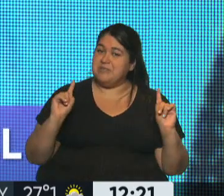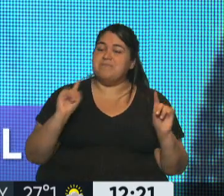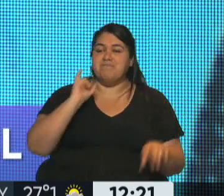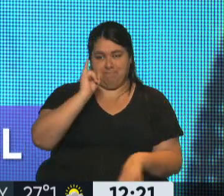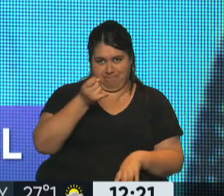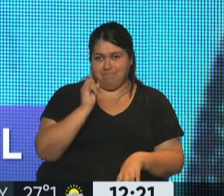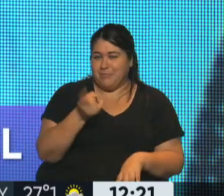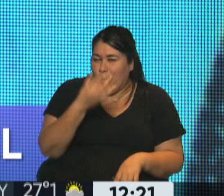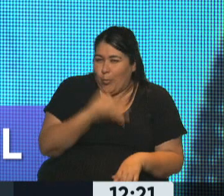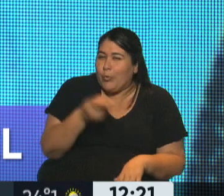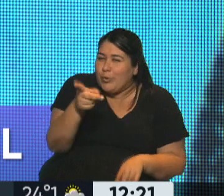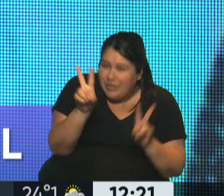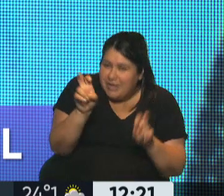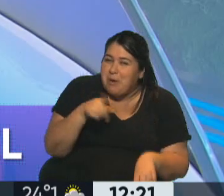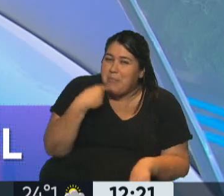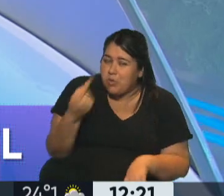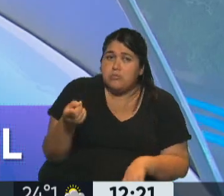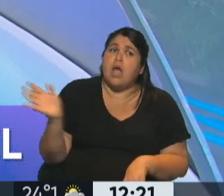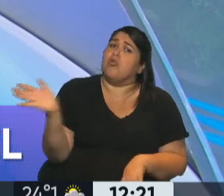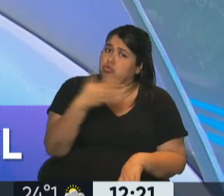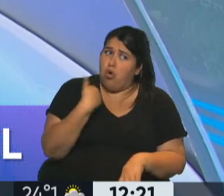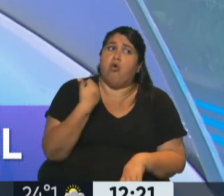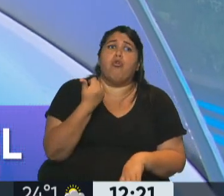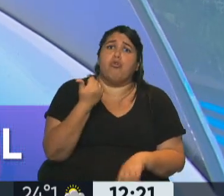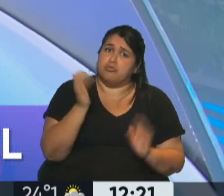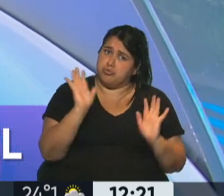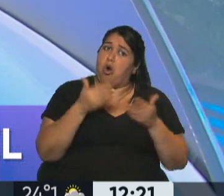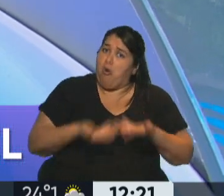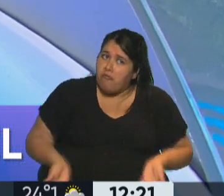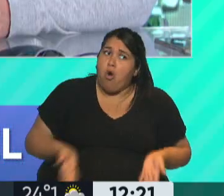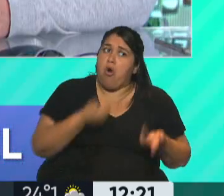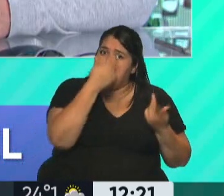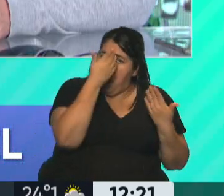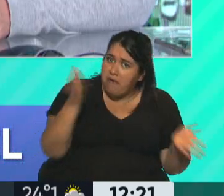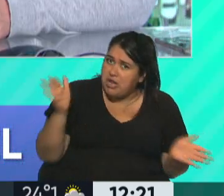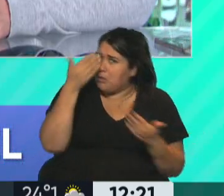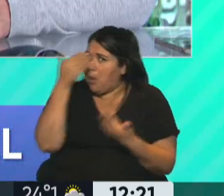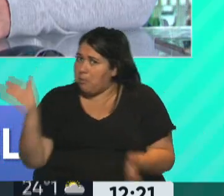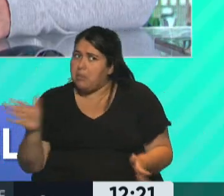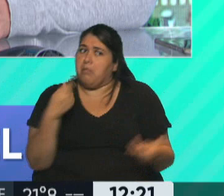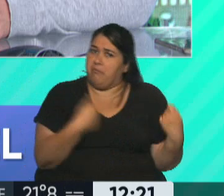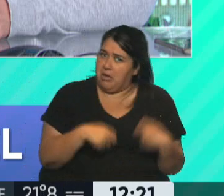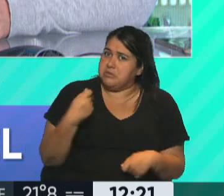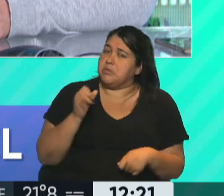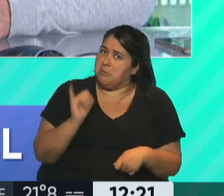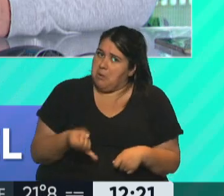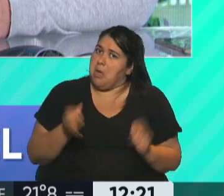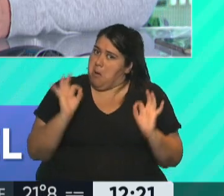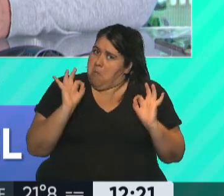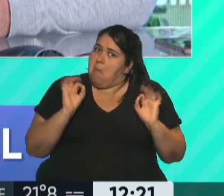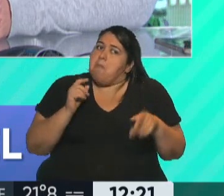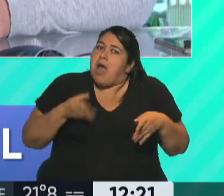todos al mostrar los esa caminos voluntad. están conduciendo a eso, ¿no? Los caminos están conduciendo a eso y me parece que lo